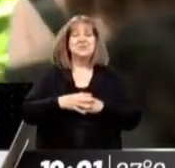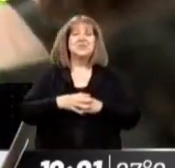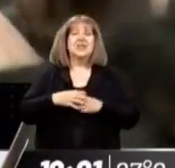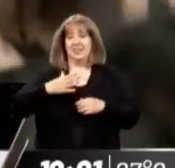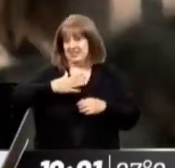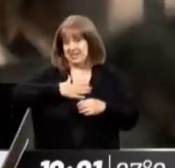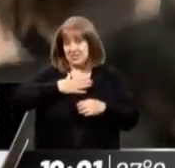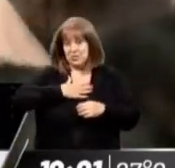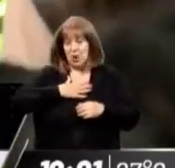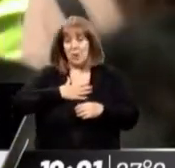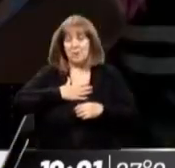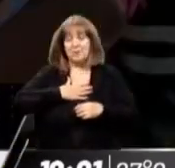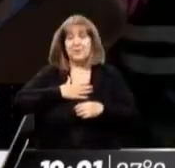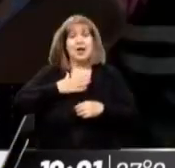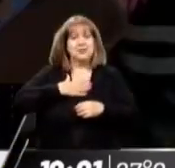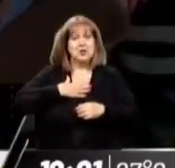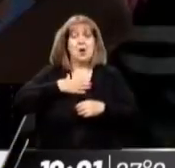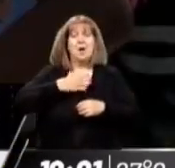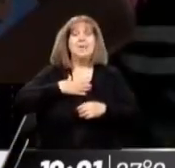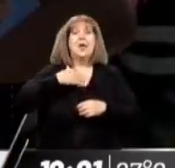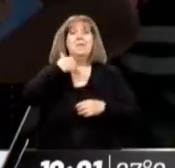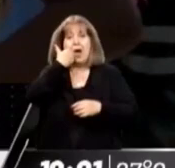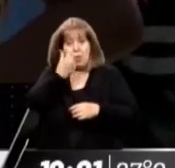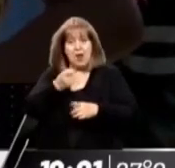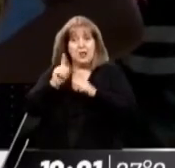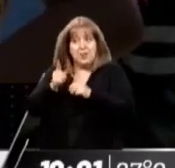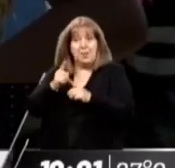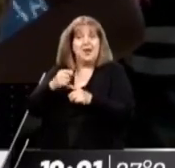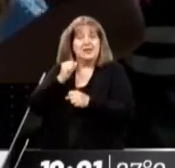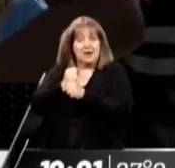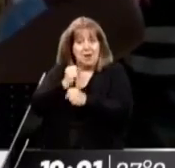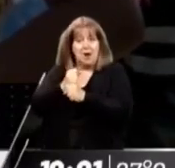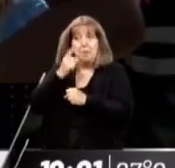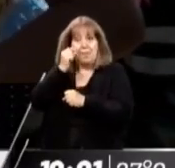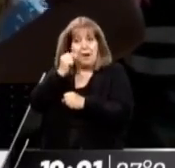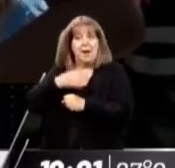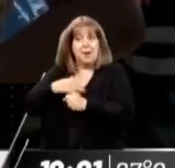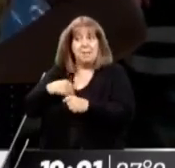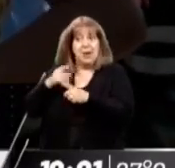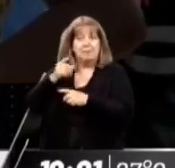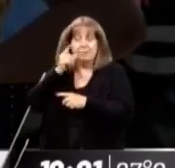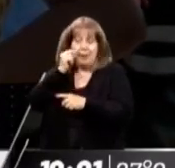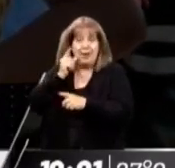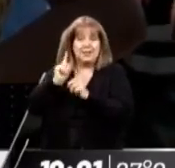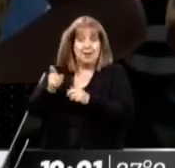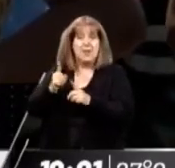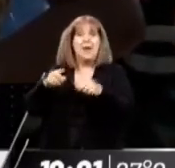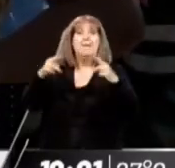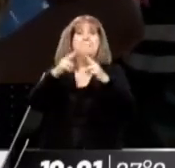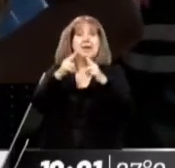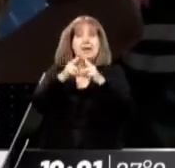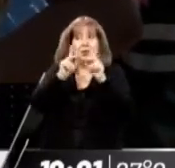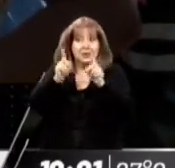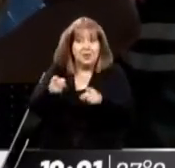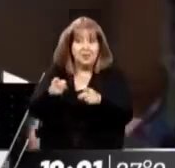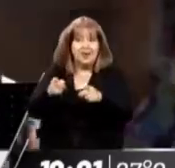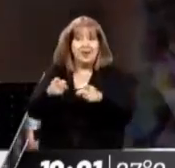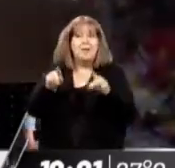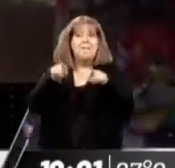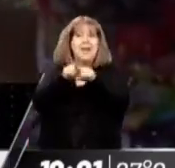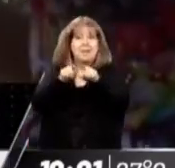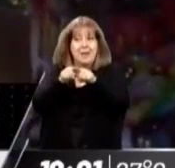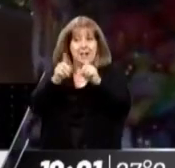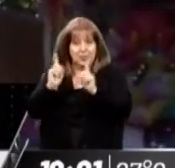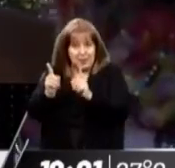Y yo, trabajó mis abuelos, trabajaron mis padres, mis hermanos, mis primos, todo en el ferrocarril.